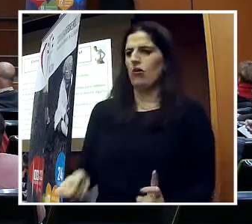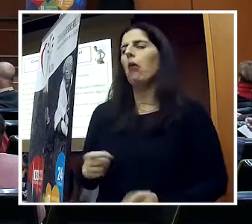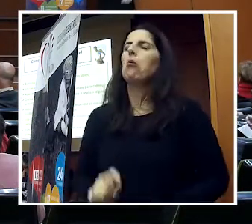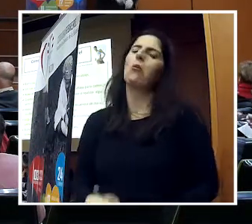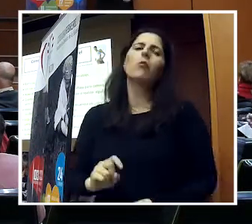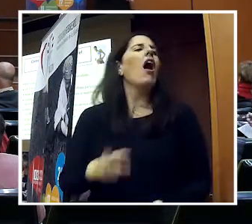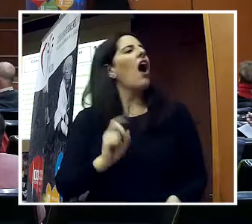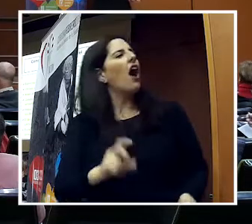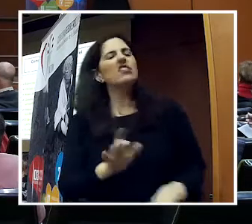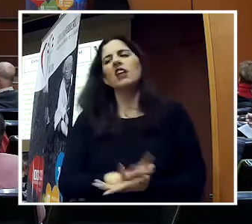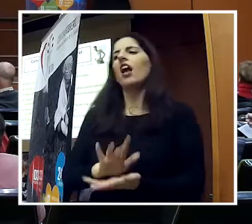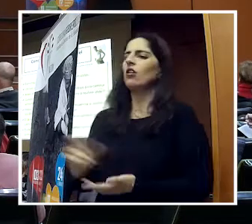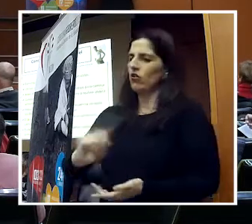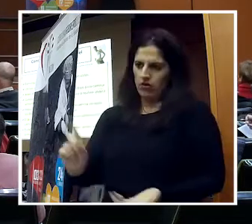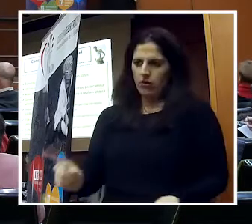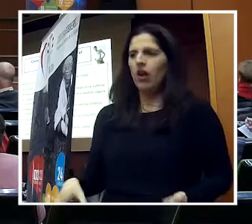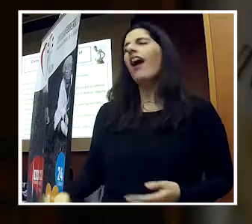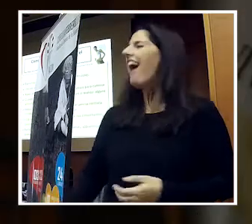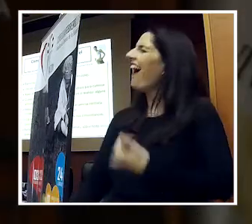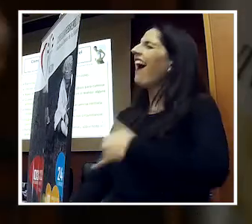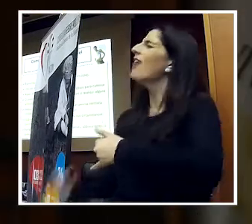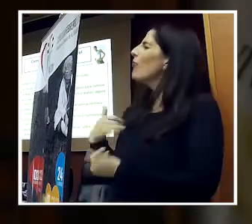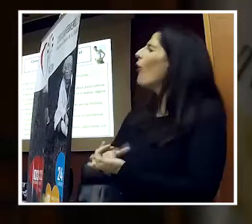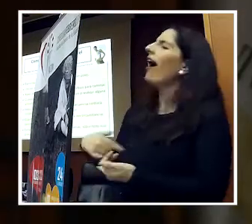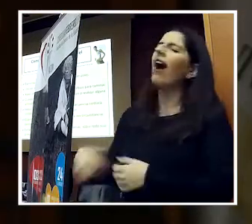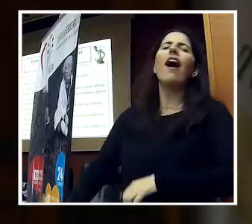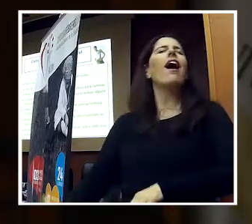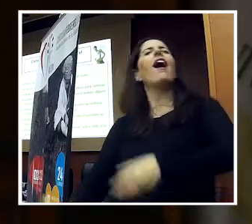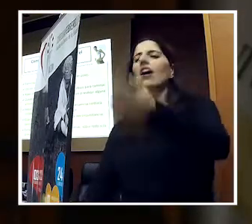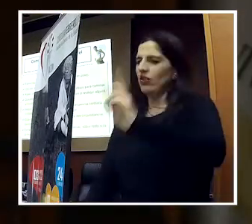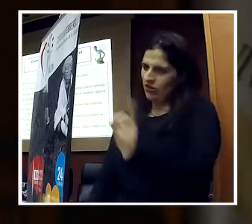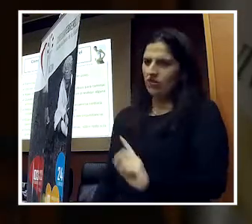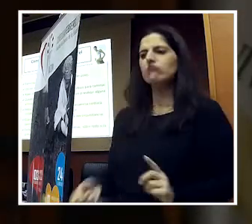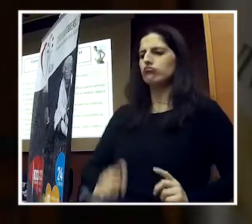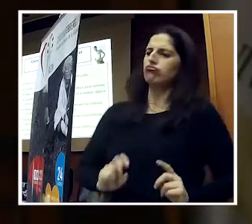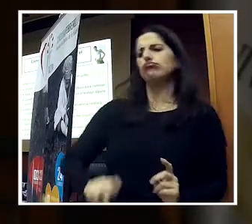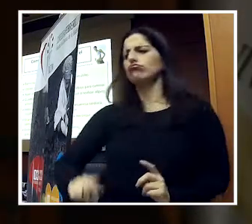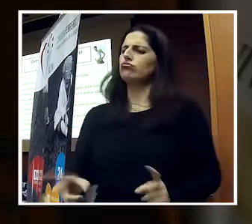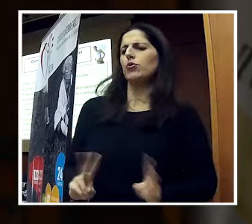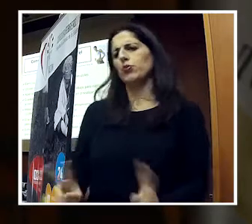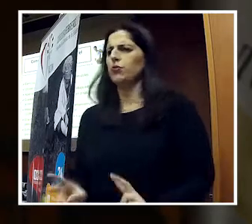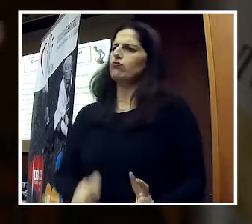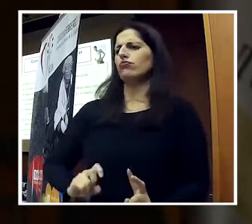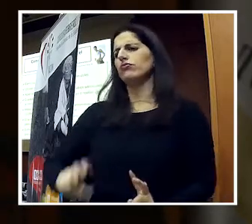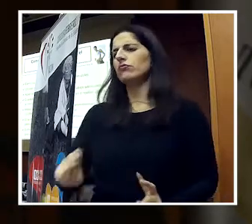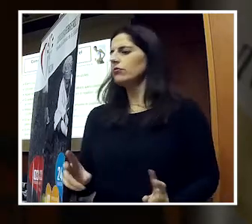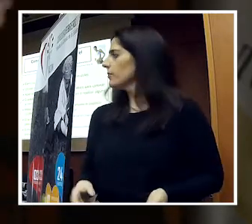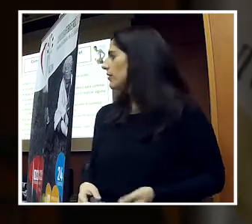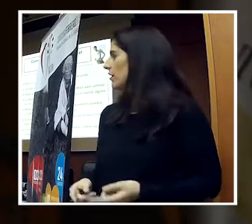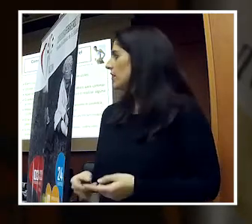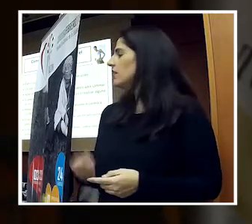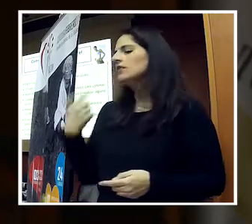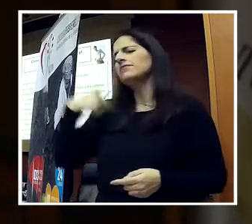No vale ir a andar dando un paseo de la mano con mi pareja, sino ir a andar y andar de forma rápida, ¿no? Y tenemos que quitarnos un poquito todos